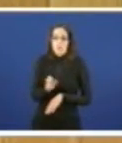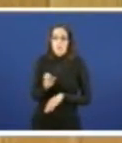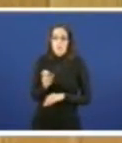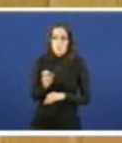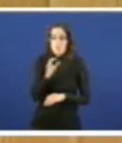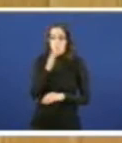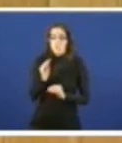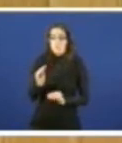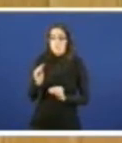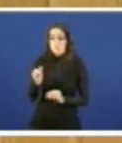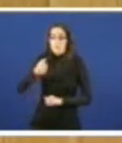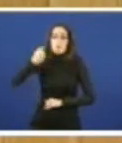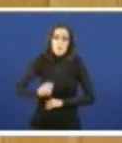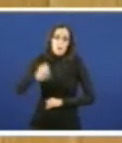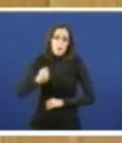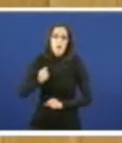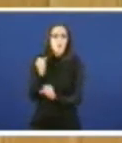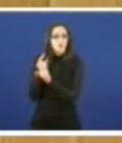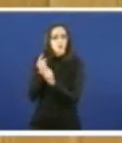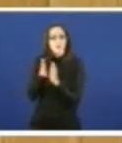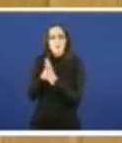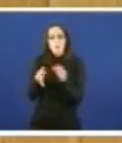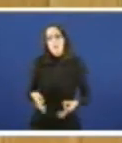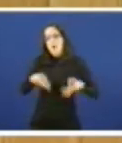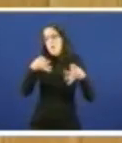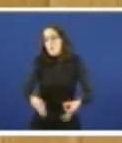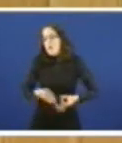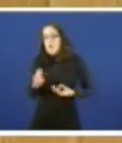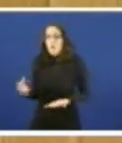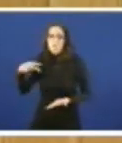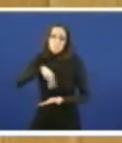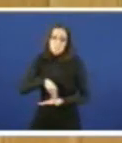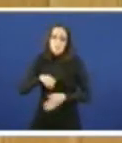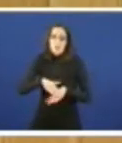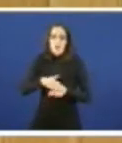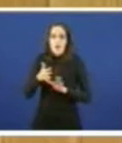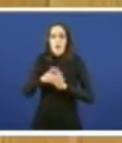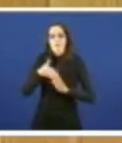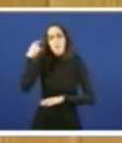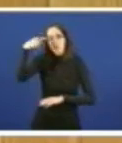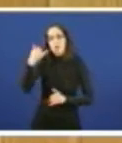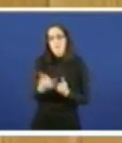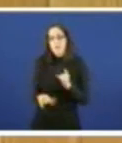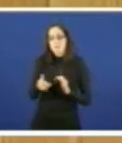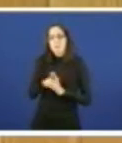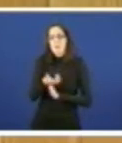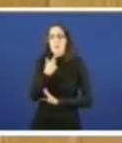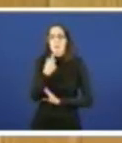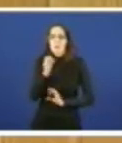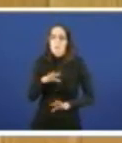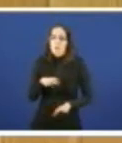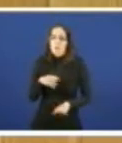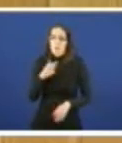sendo unha teima dos grupos da oposición cada vez que suben a esta tribuna a falar da cultura, atribuíndolle ao